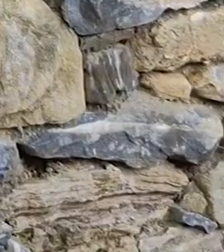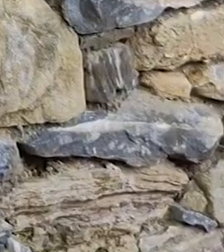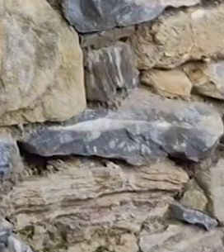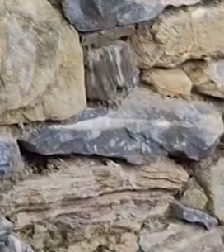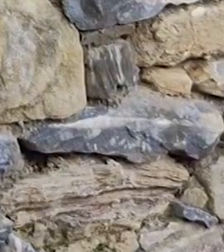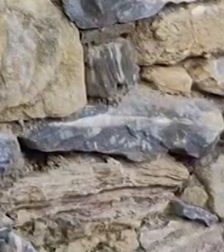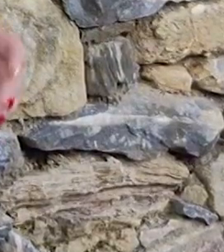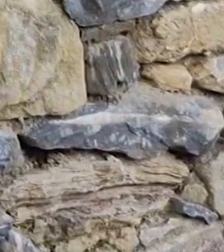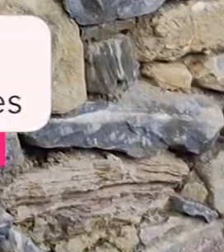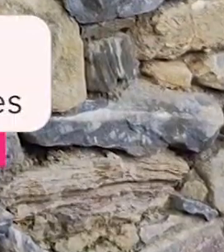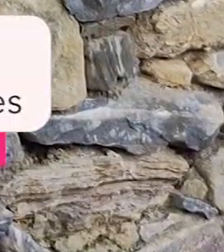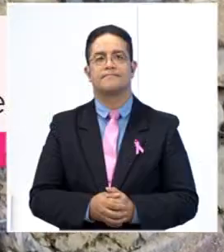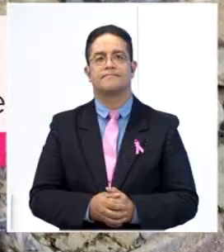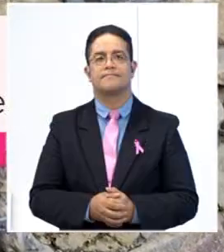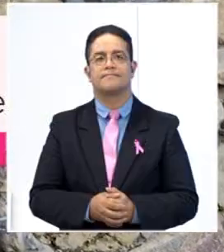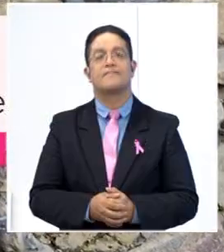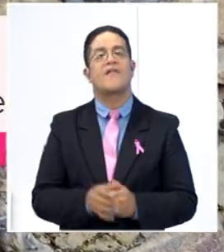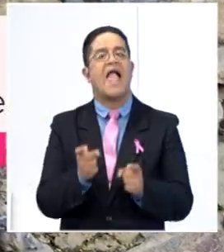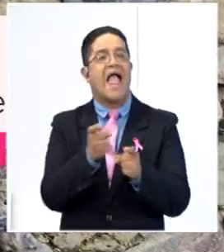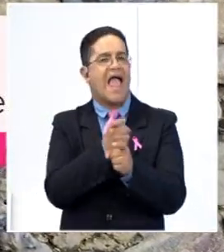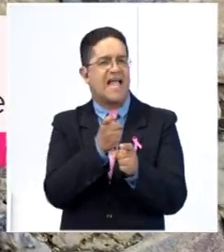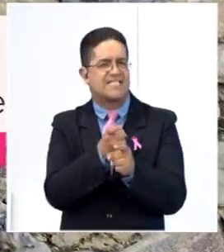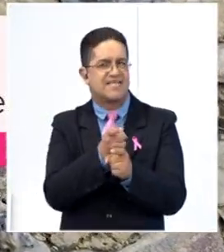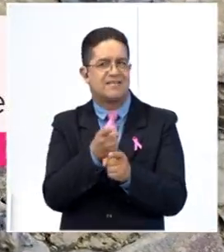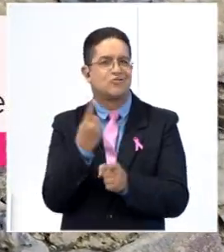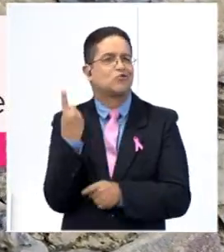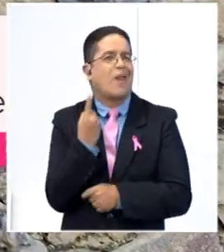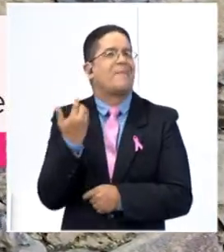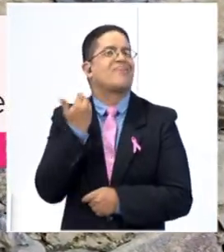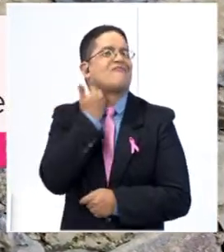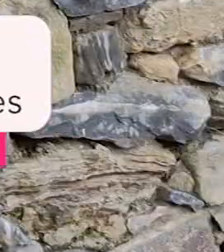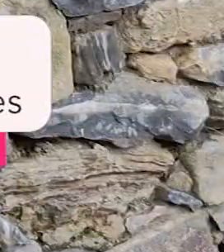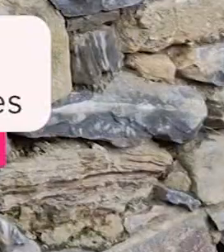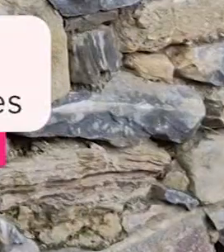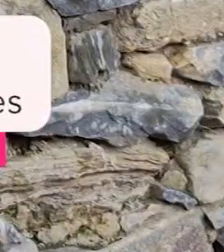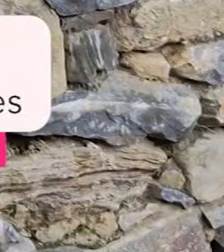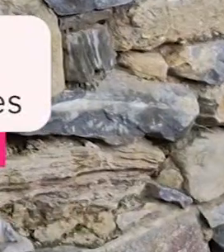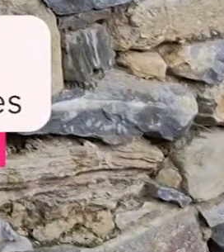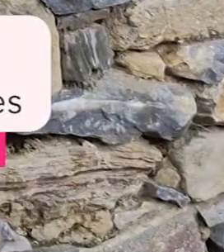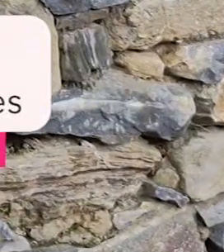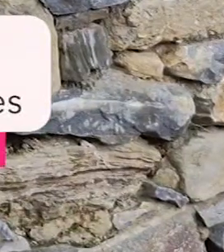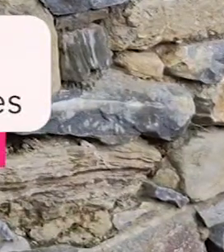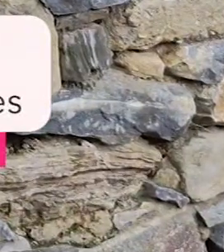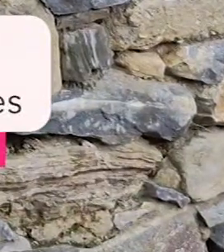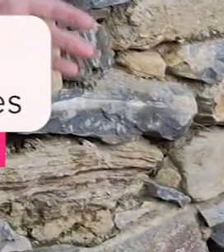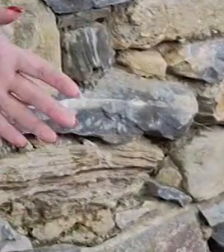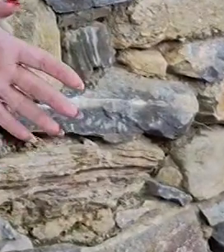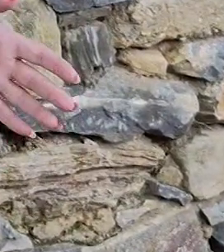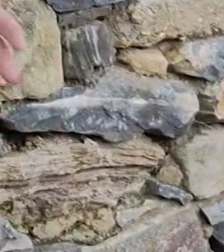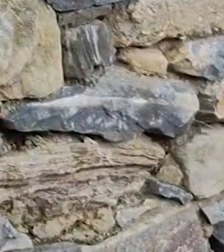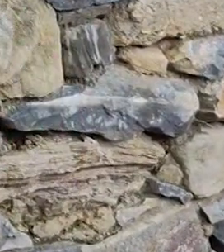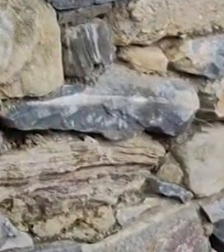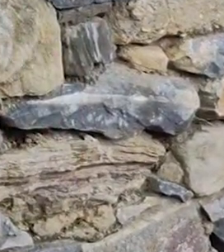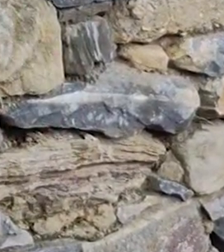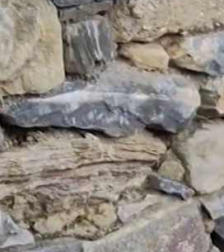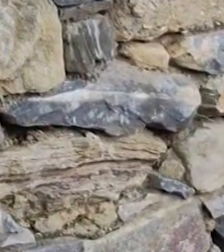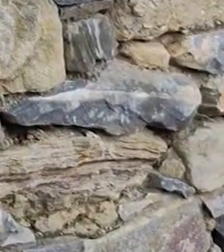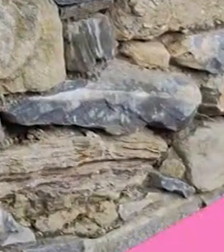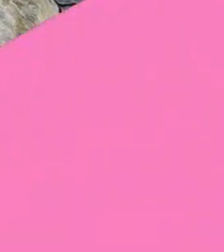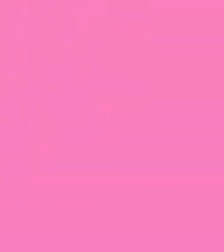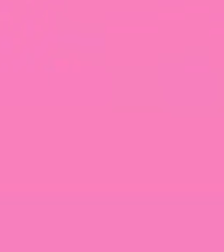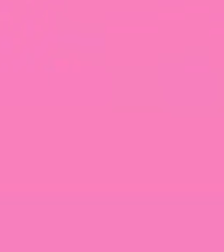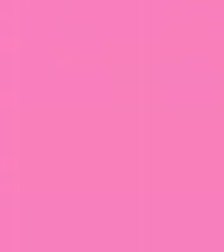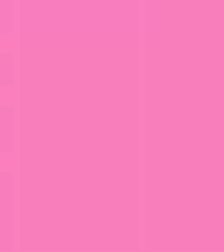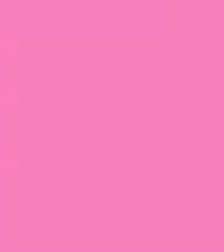El cáncer de mamas no es únicamente una enfermedad física, también tiene un profundo impacto emocional en familiares y